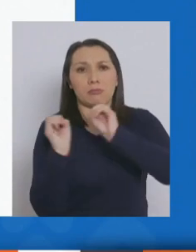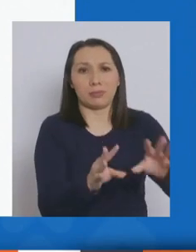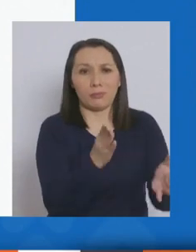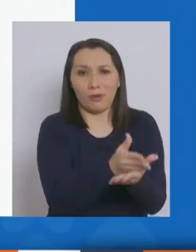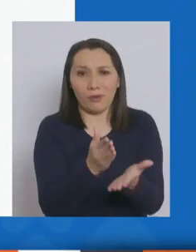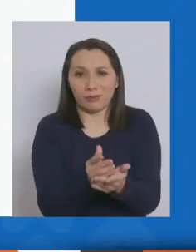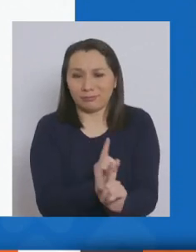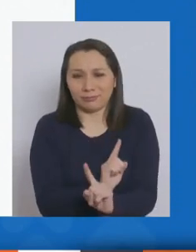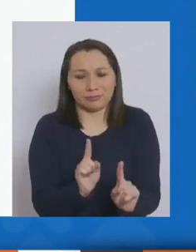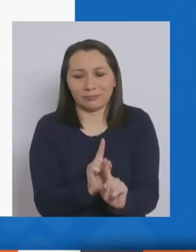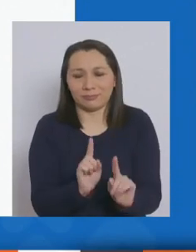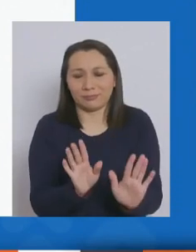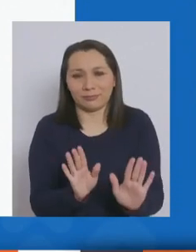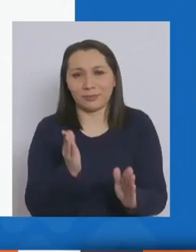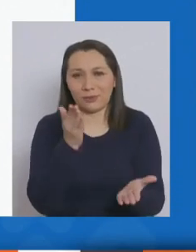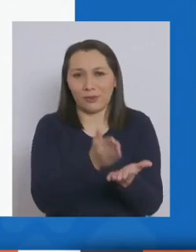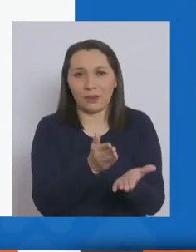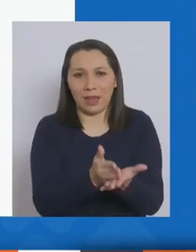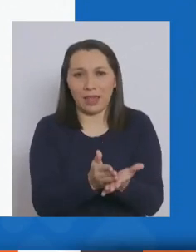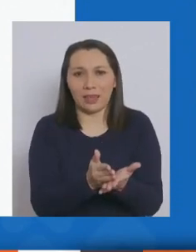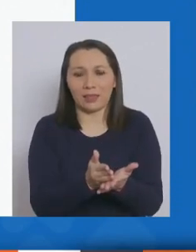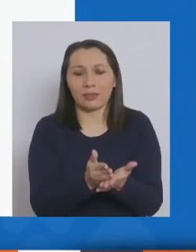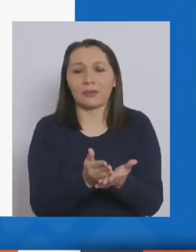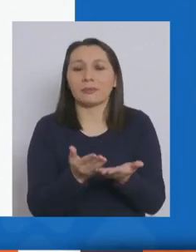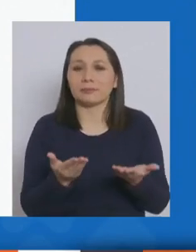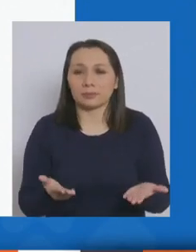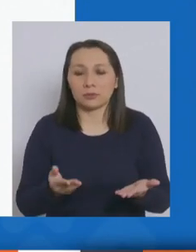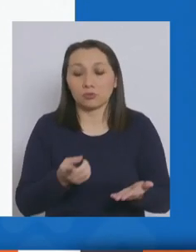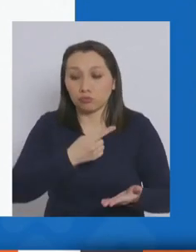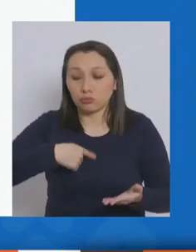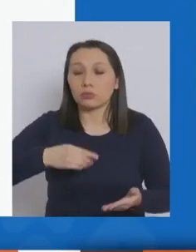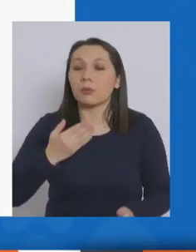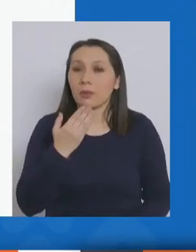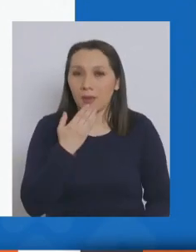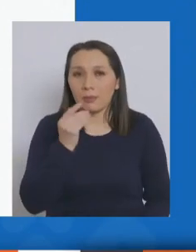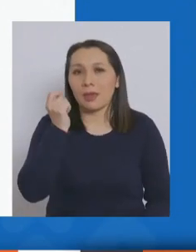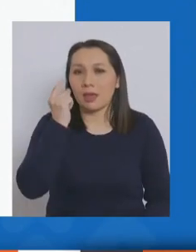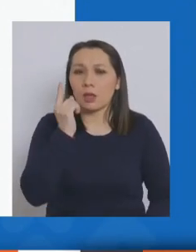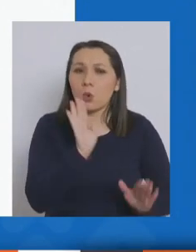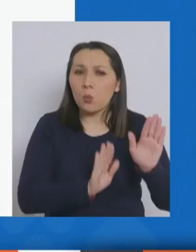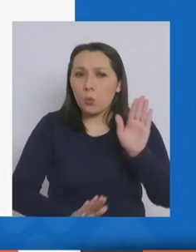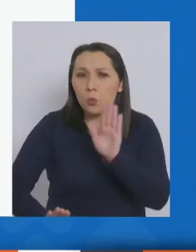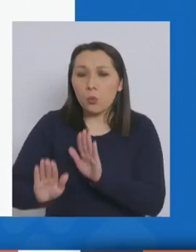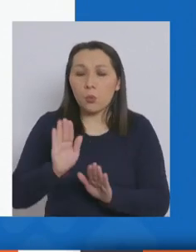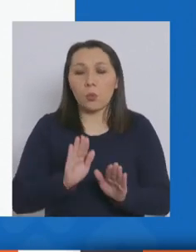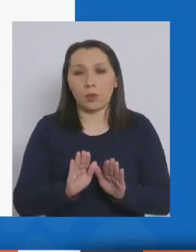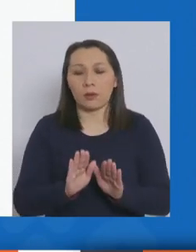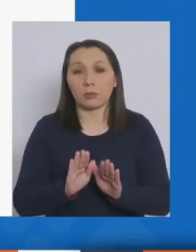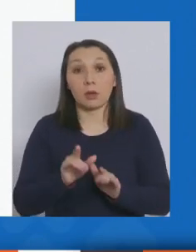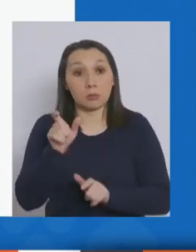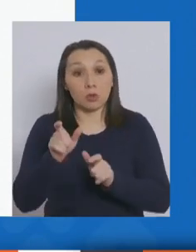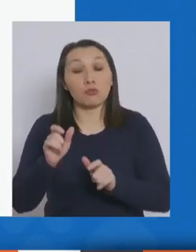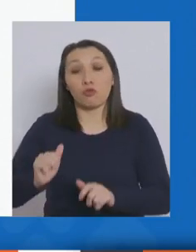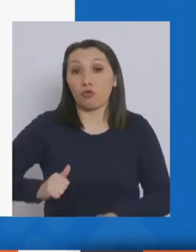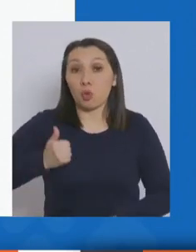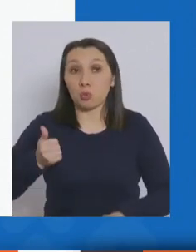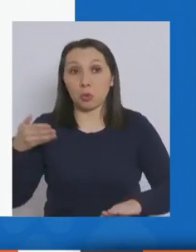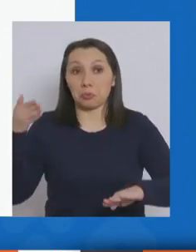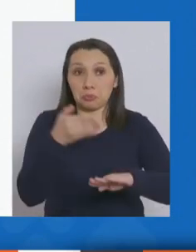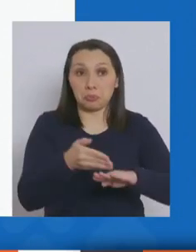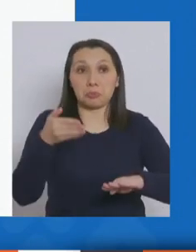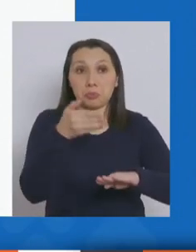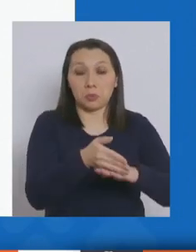periodo al establecimiento y debemos también entonces tener los cuidados para que tanto los que asisten voluntariamente